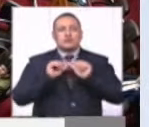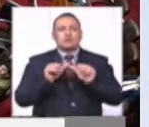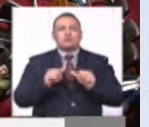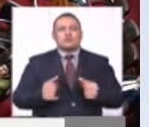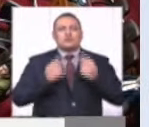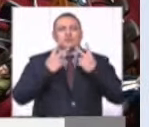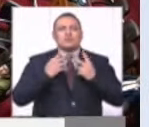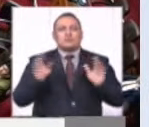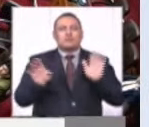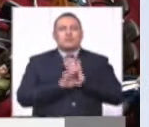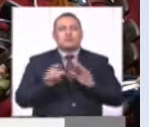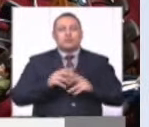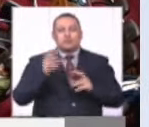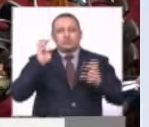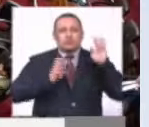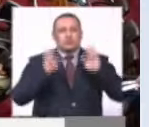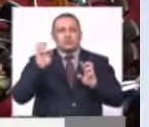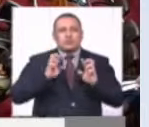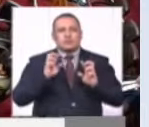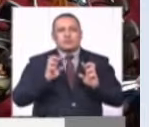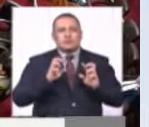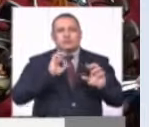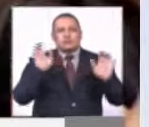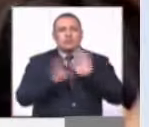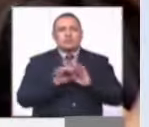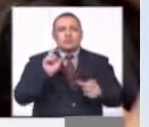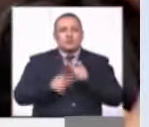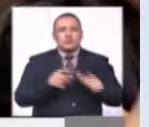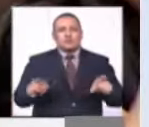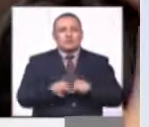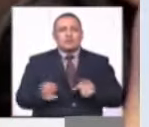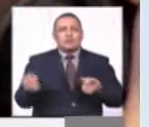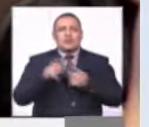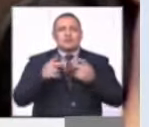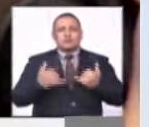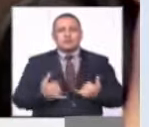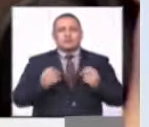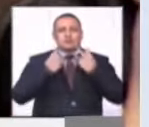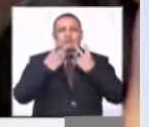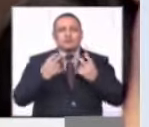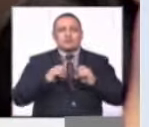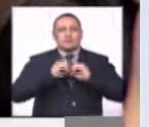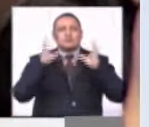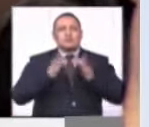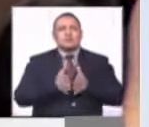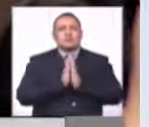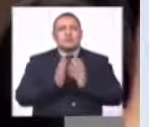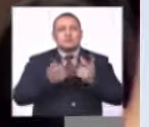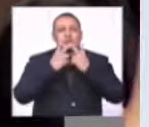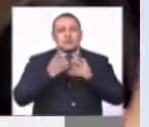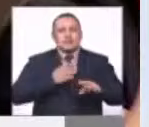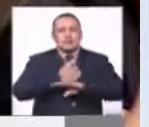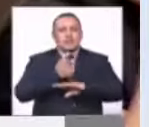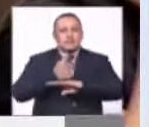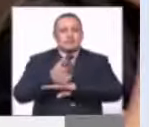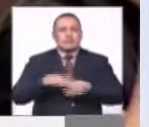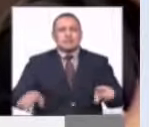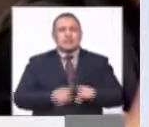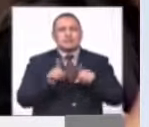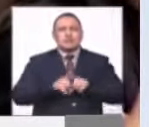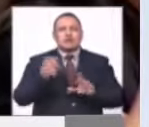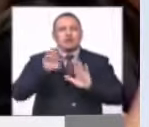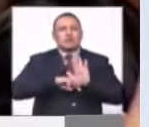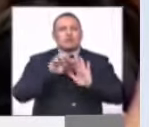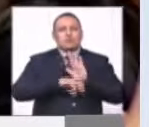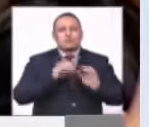siendo misteriosa. Los pobladores hasta hoy día vienen exigiendo que se intervenga con